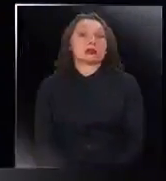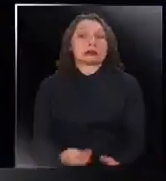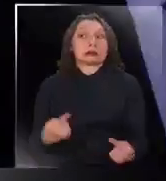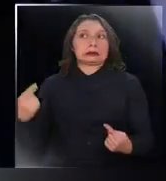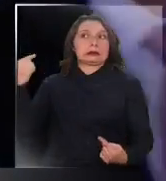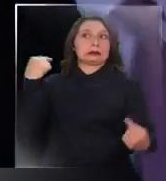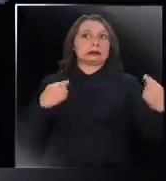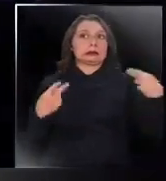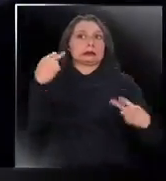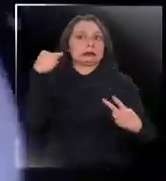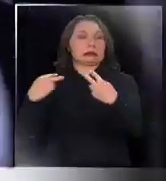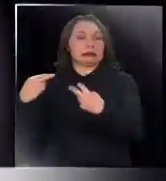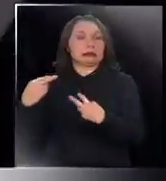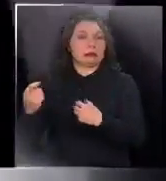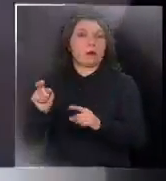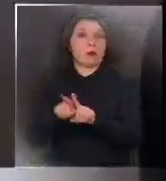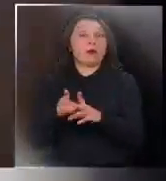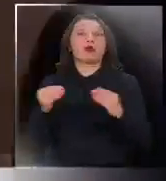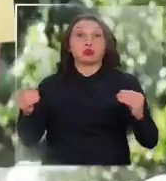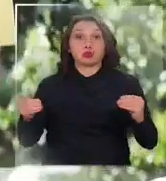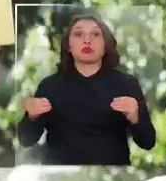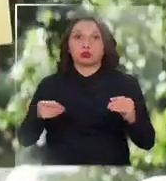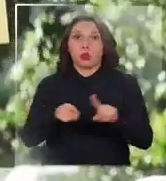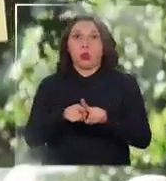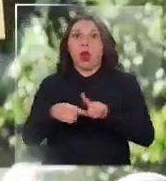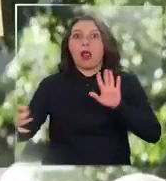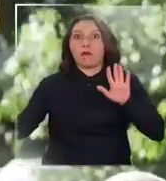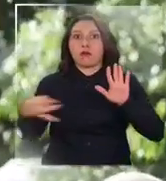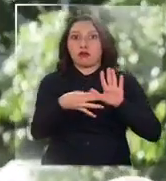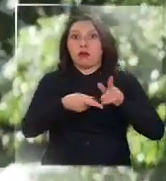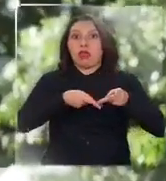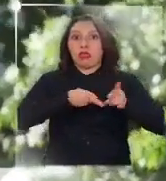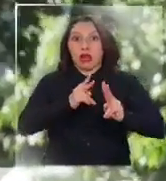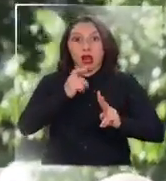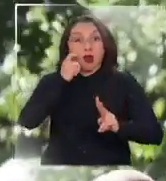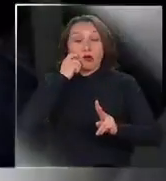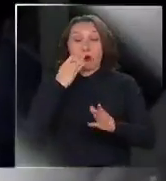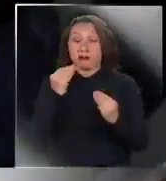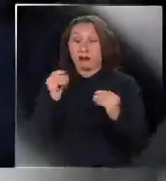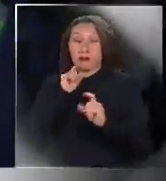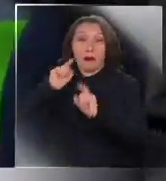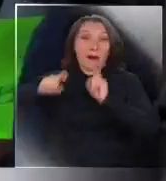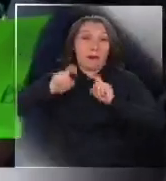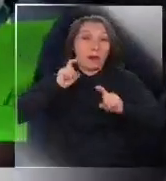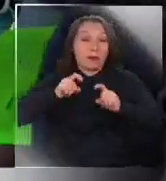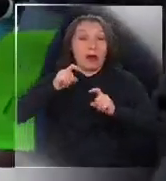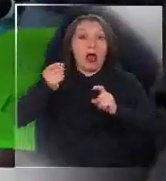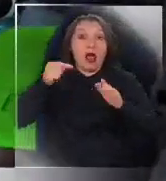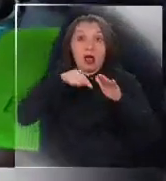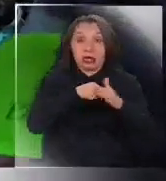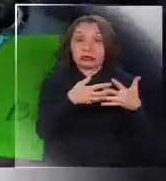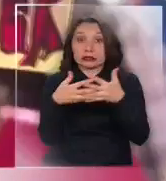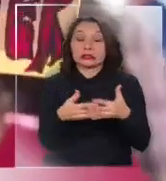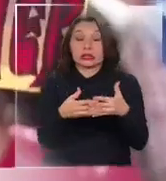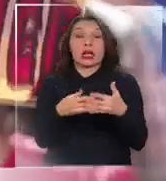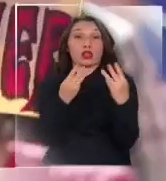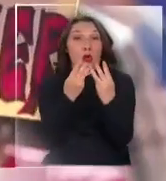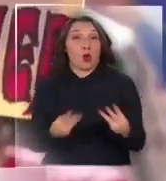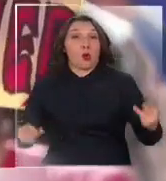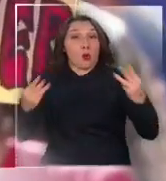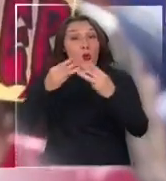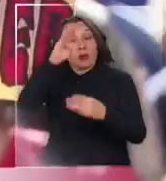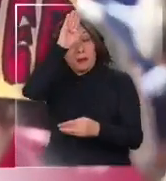Acorralado por acusaciones de violar los derechos humanos, por una avalancha de críticas dentro y fuera de su país, de la ONU, del